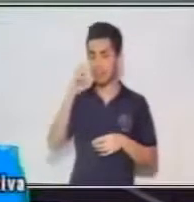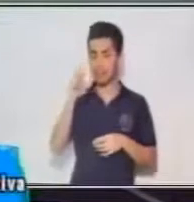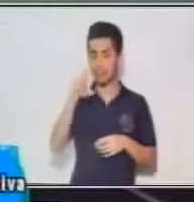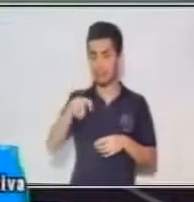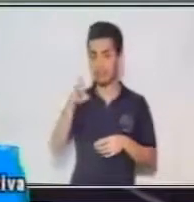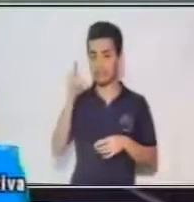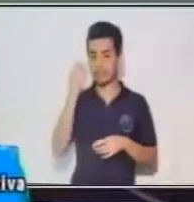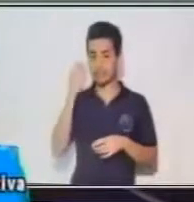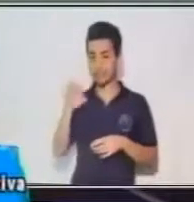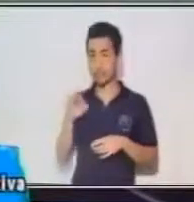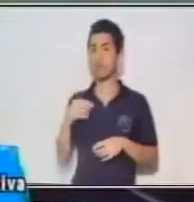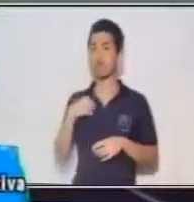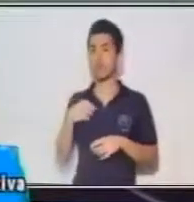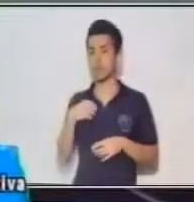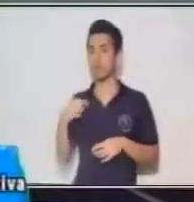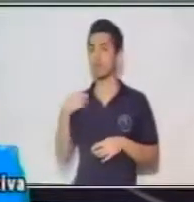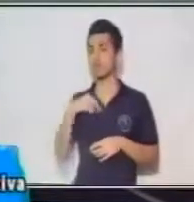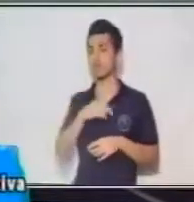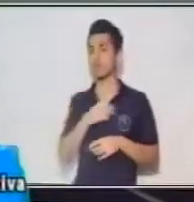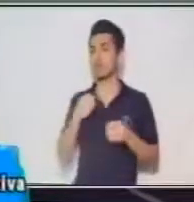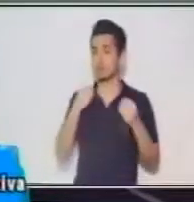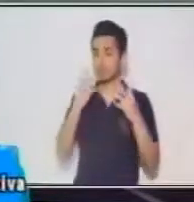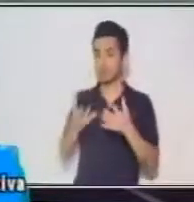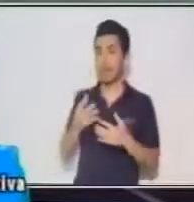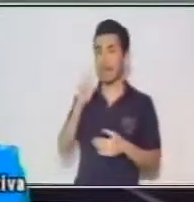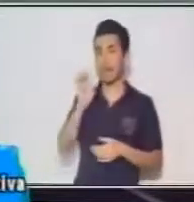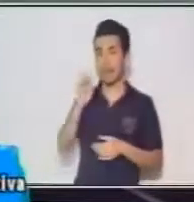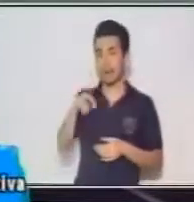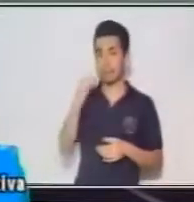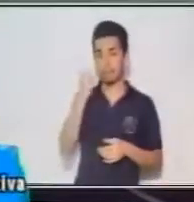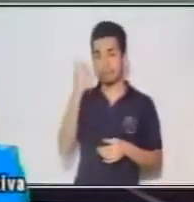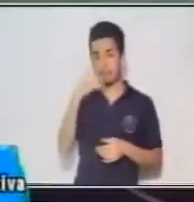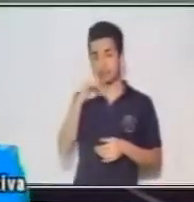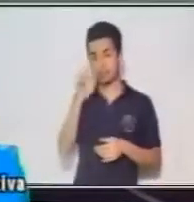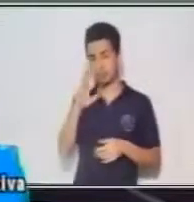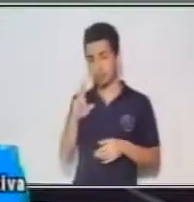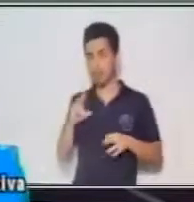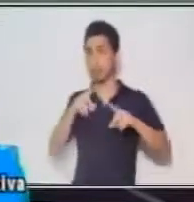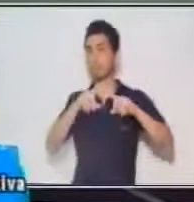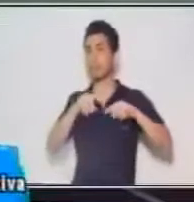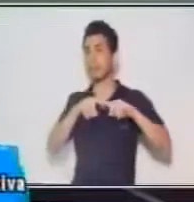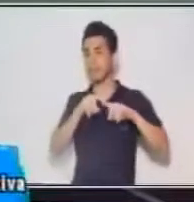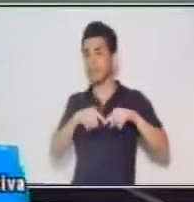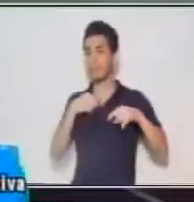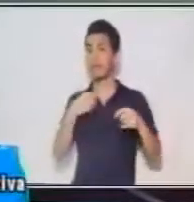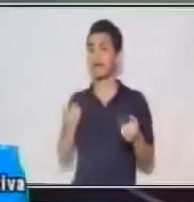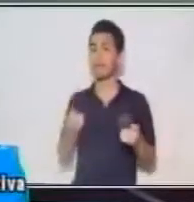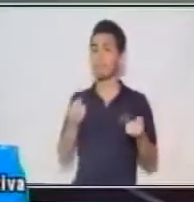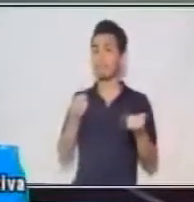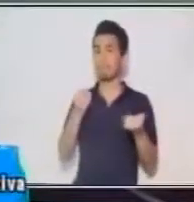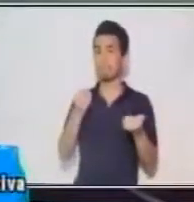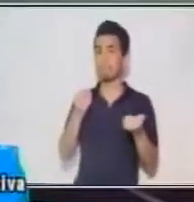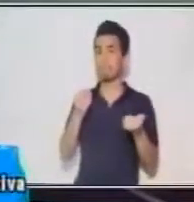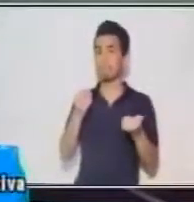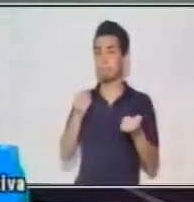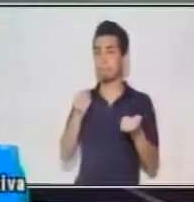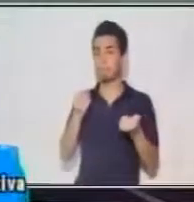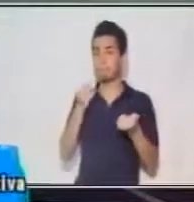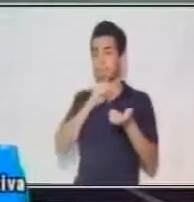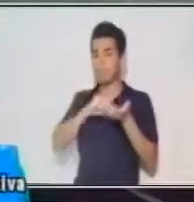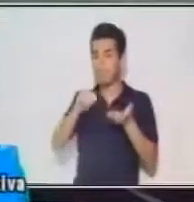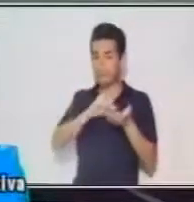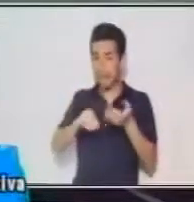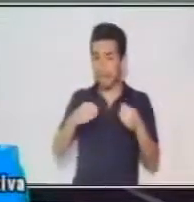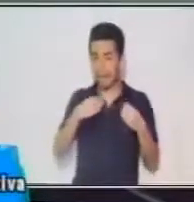somos los emisores. Y dependiendo el mensaje que estemos dando, va a ir esa